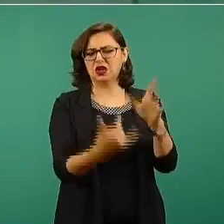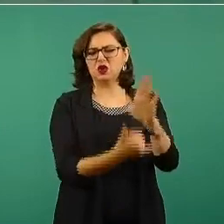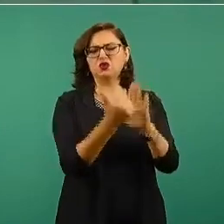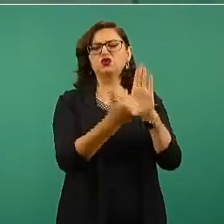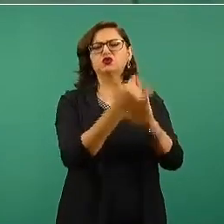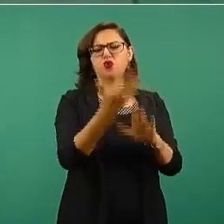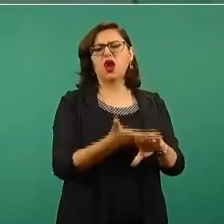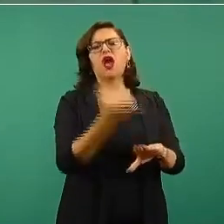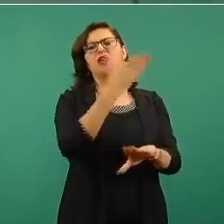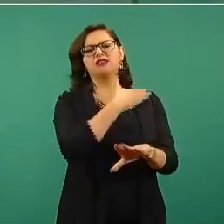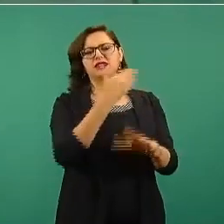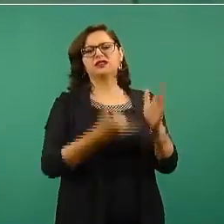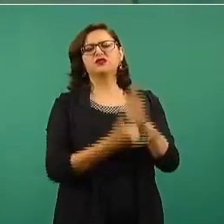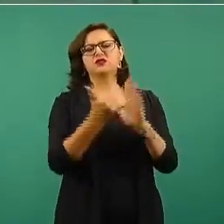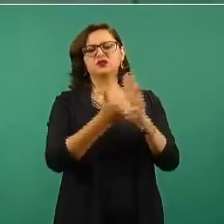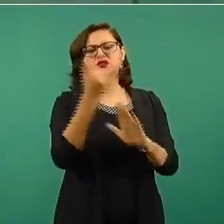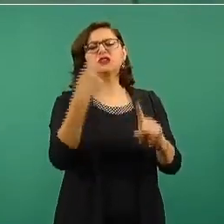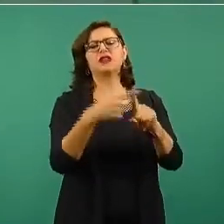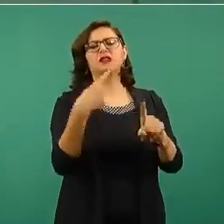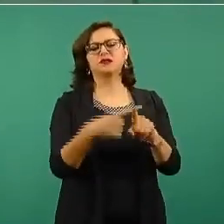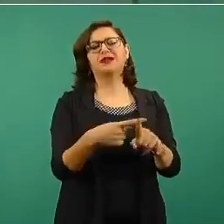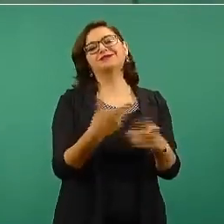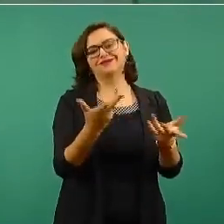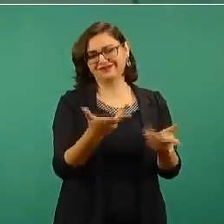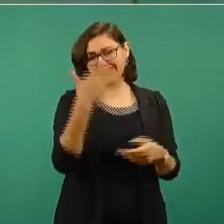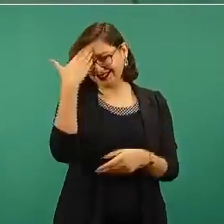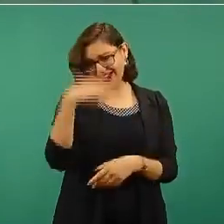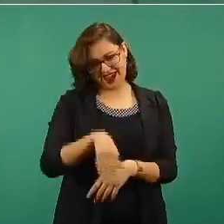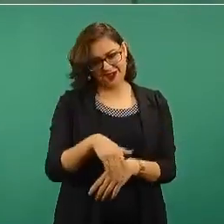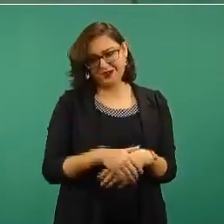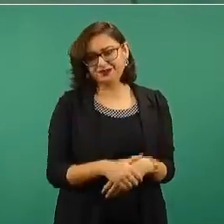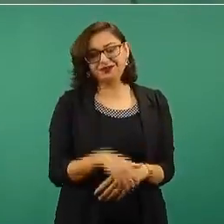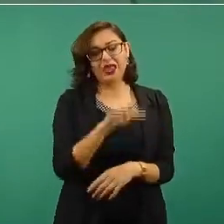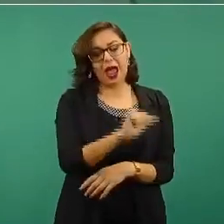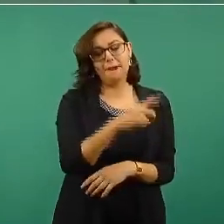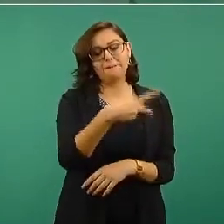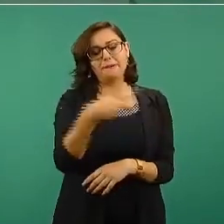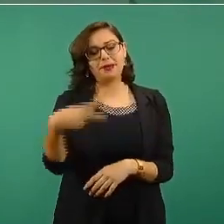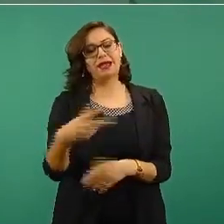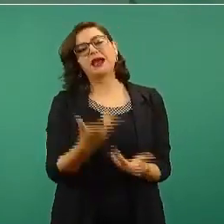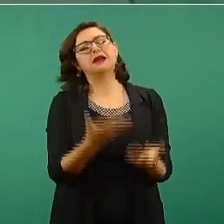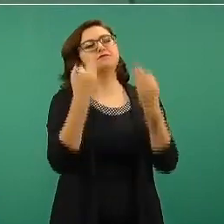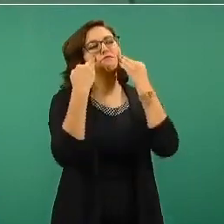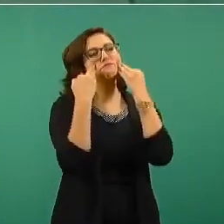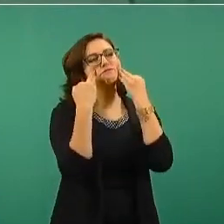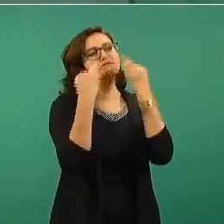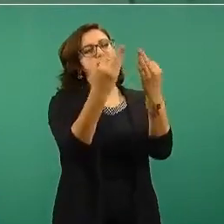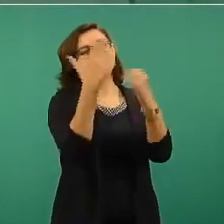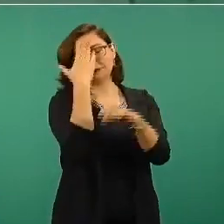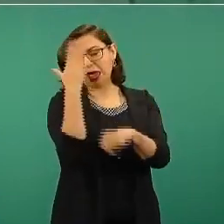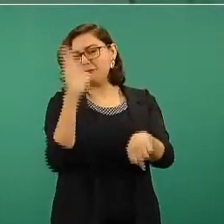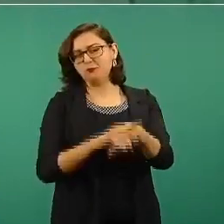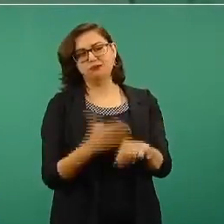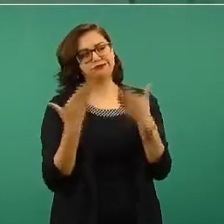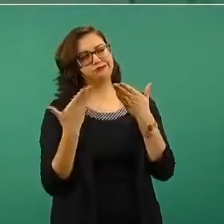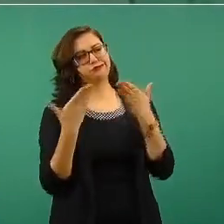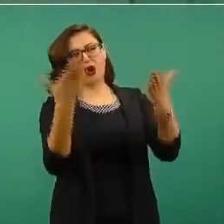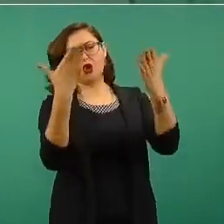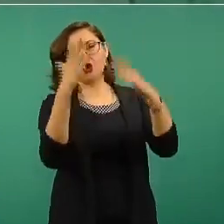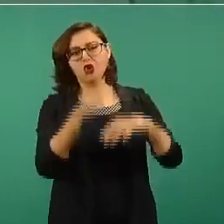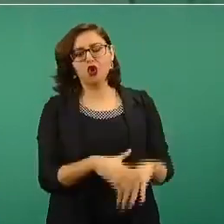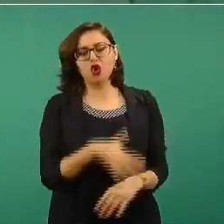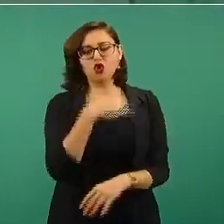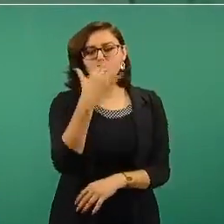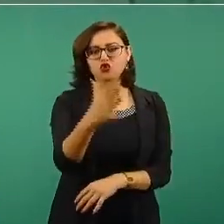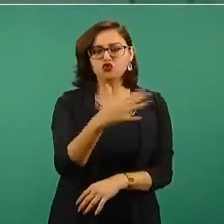Ahí está, como un monumento a la corrupción. Apenas se está llegando a un